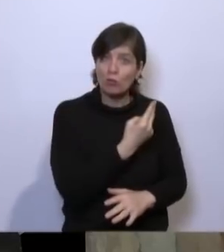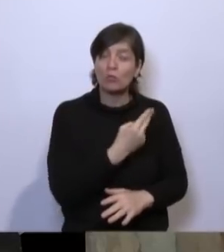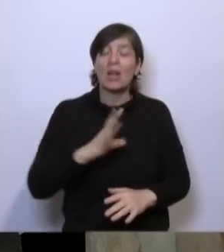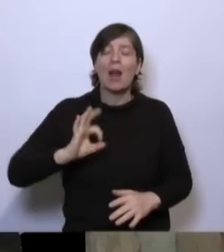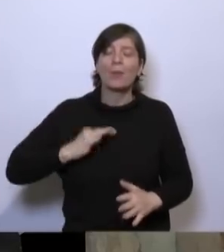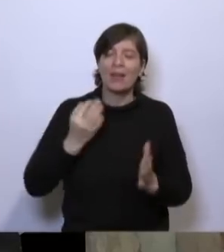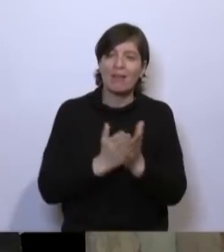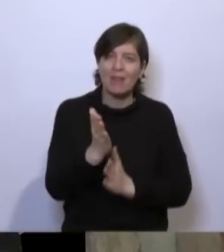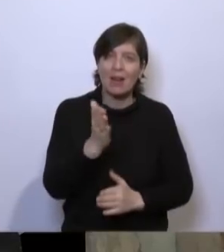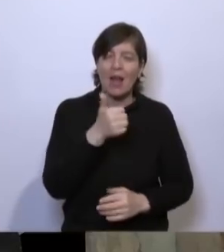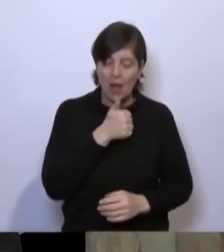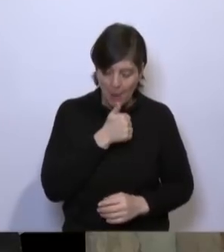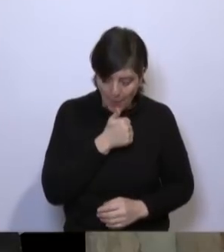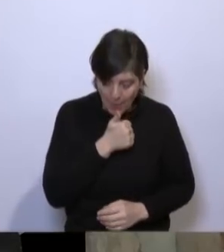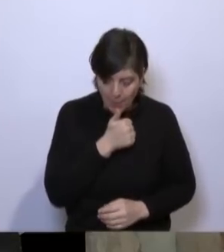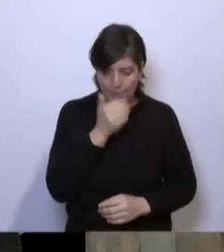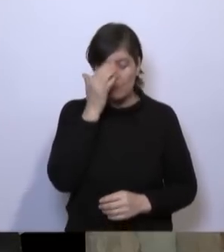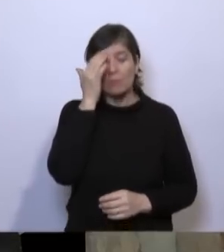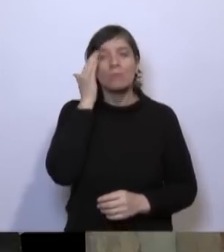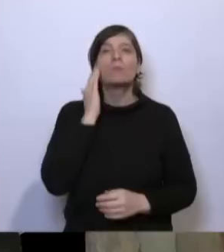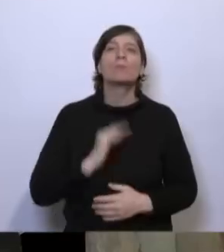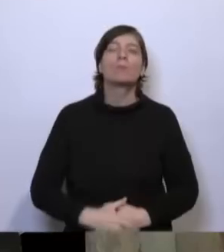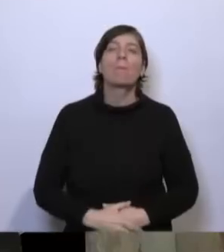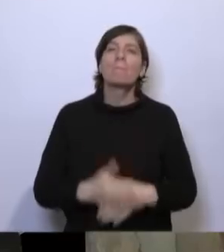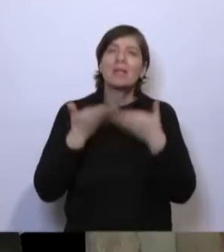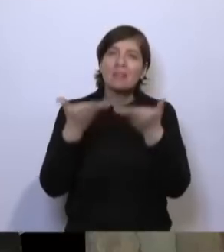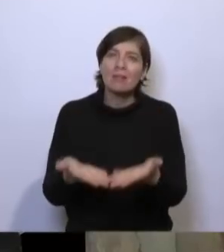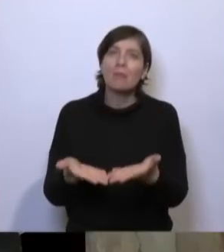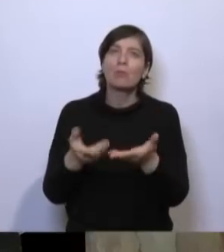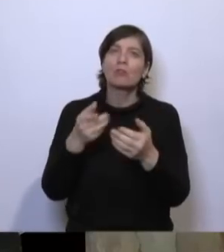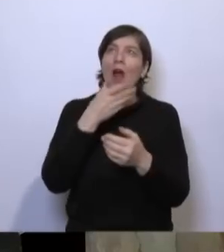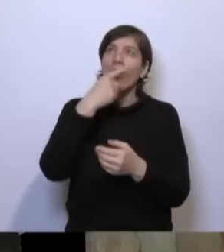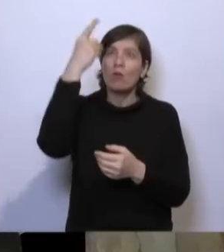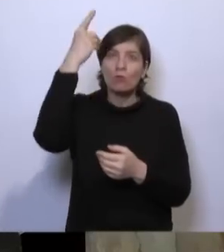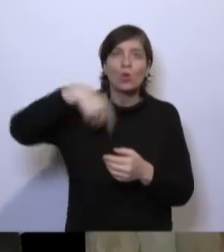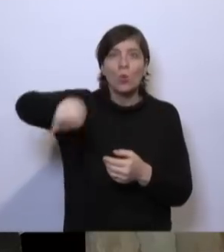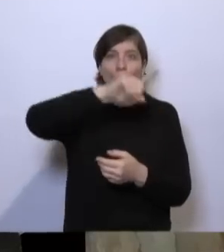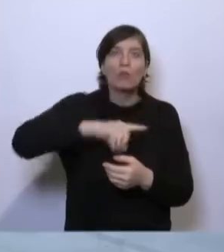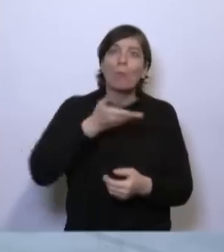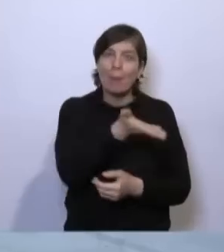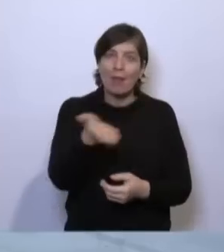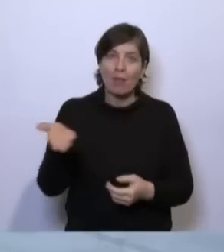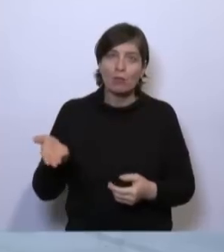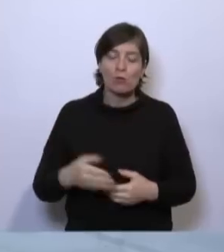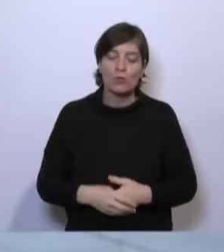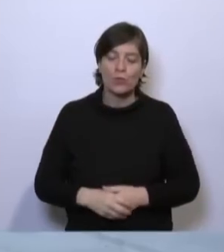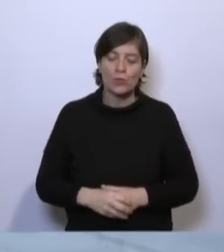carne, la vida eterna. Amén. Presentemos al Señor nuestras intenciones.